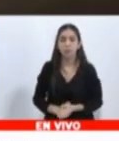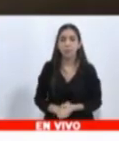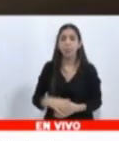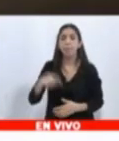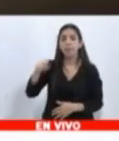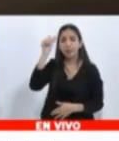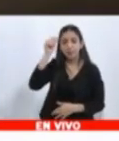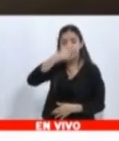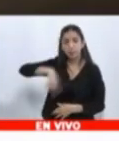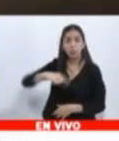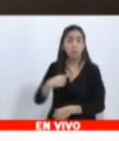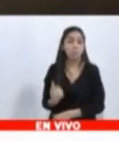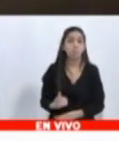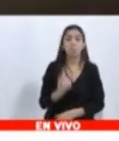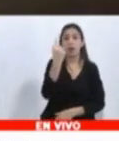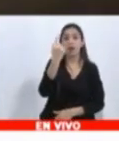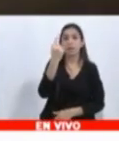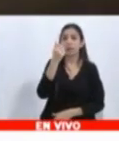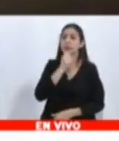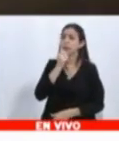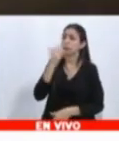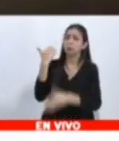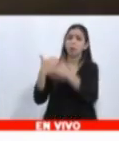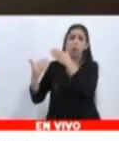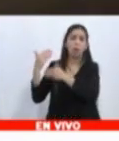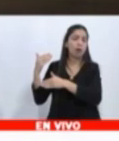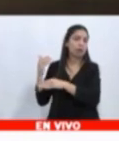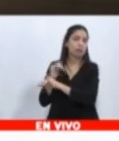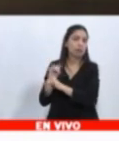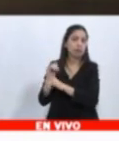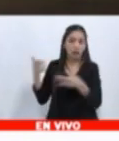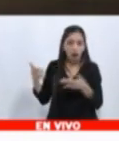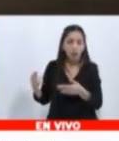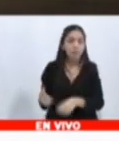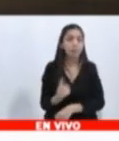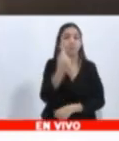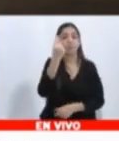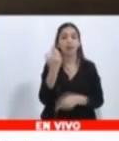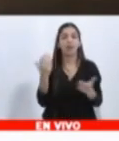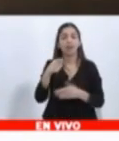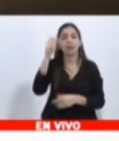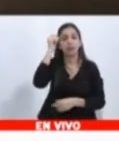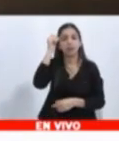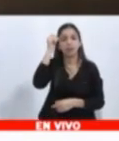acta que lo hacemos por primera vez en nuestra historia,